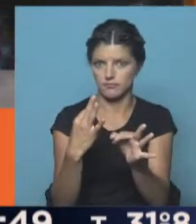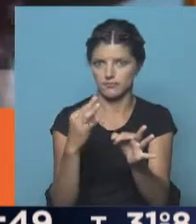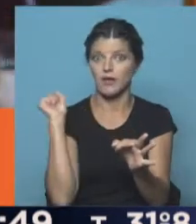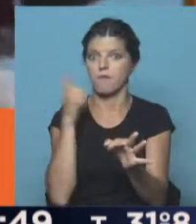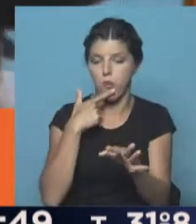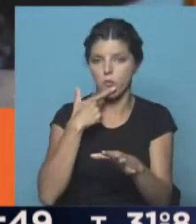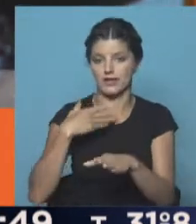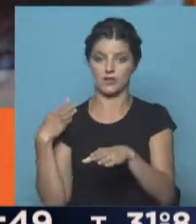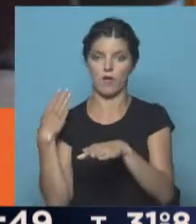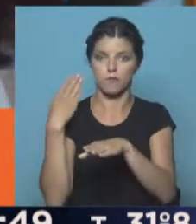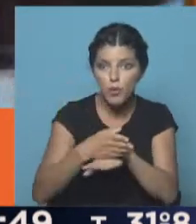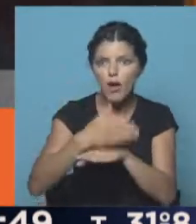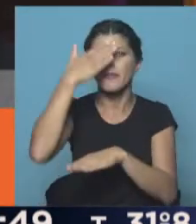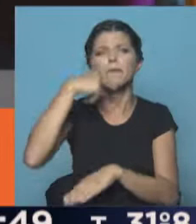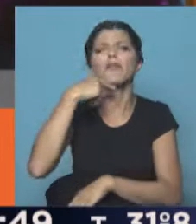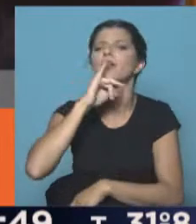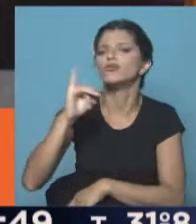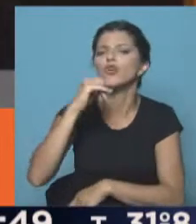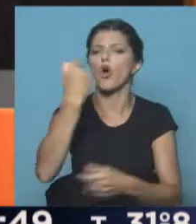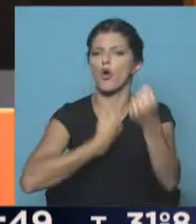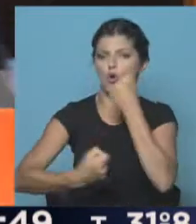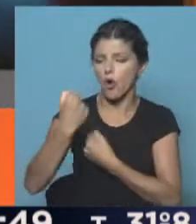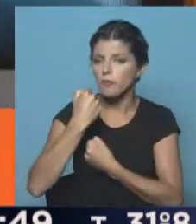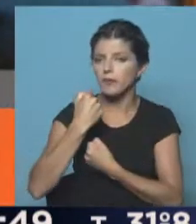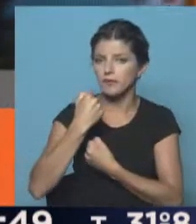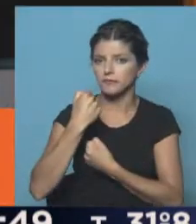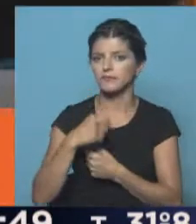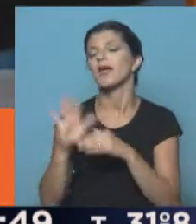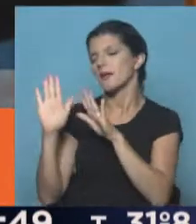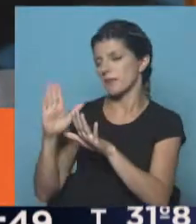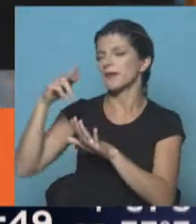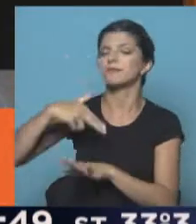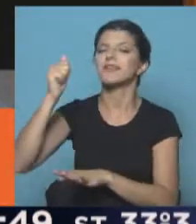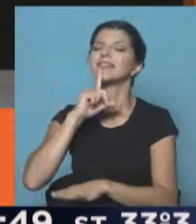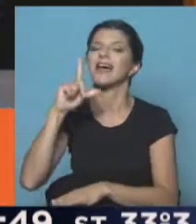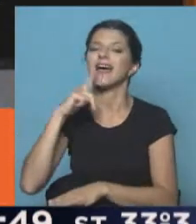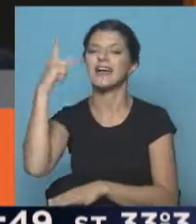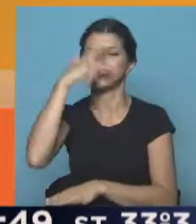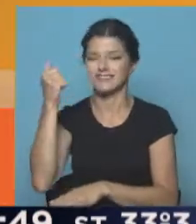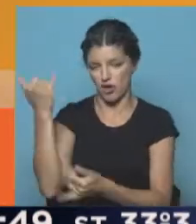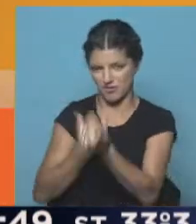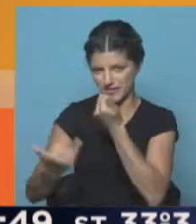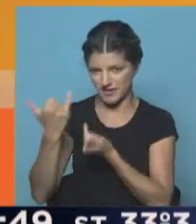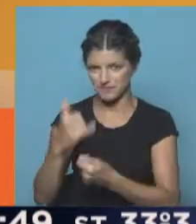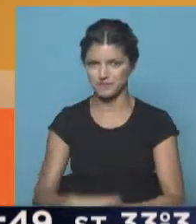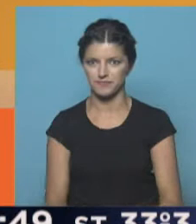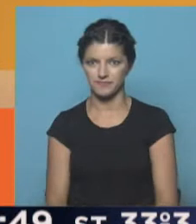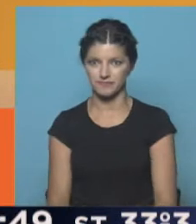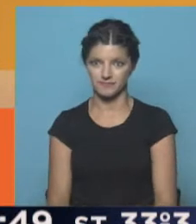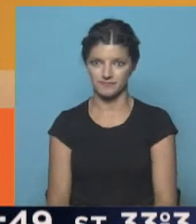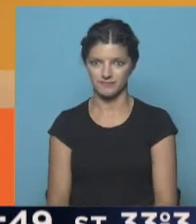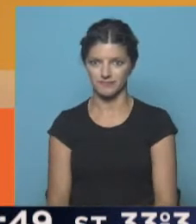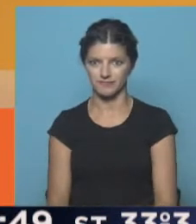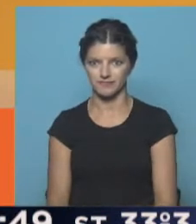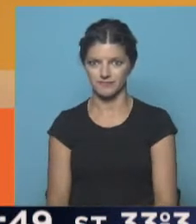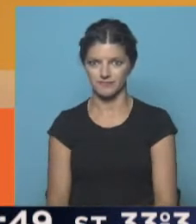entró, luego denunció que la habían golpeado, apareció con el cabestrillo. A ver, Natalia estuvo por ahí. Sí, lo sigo desde